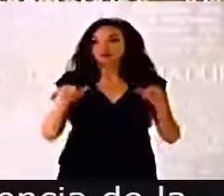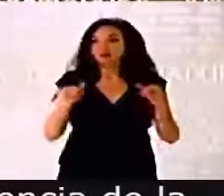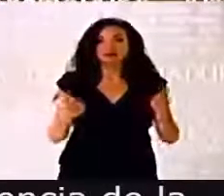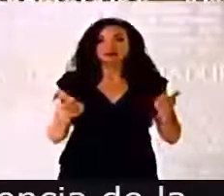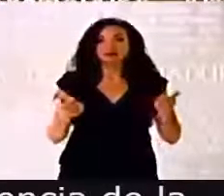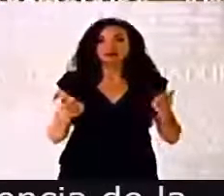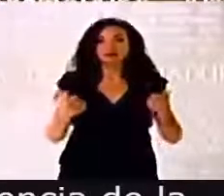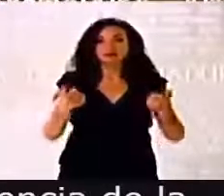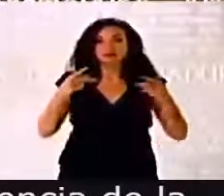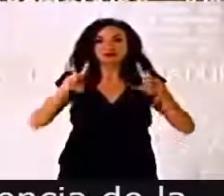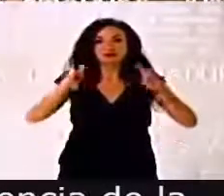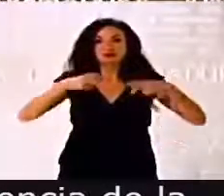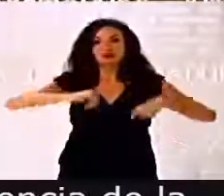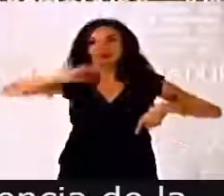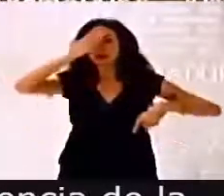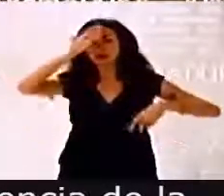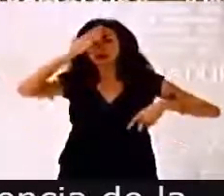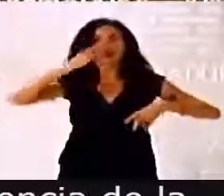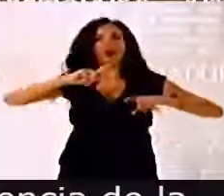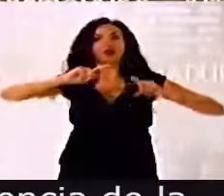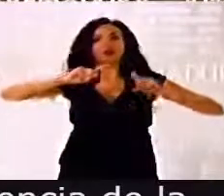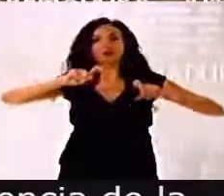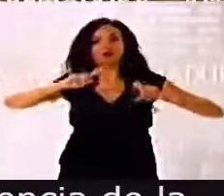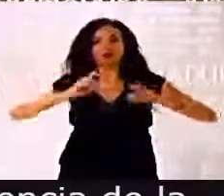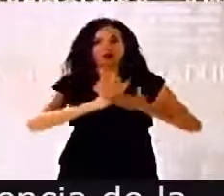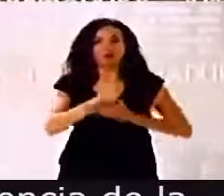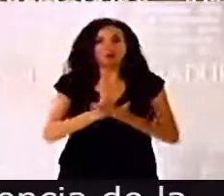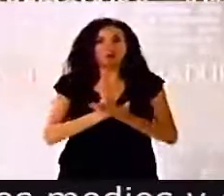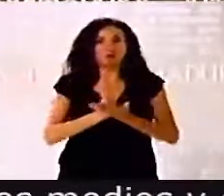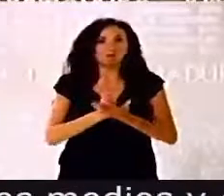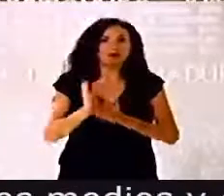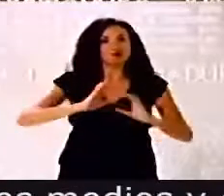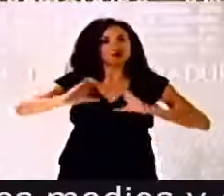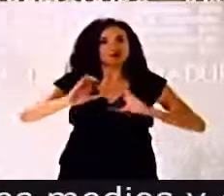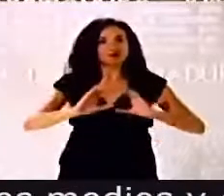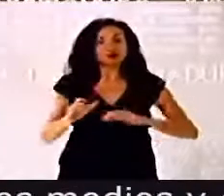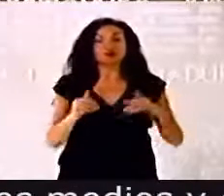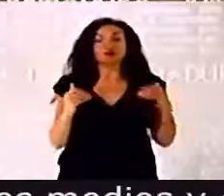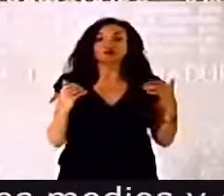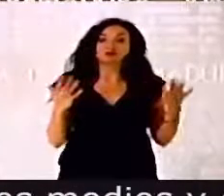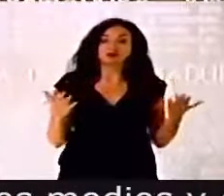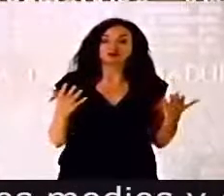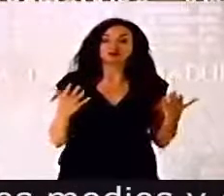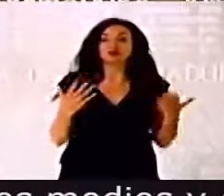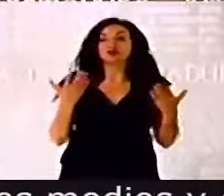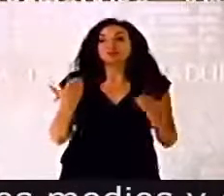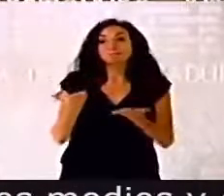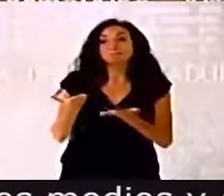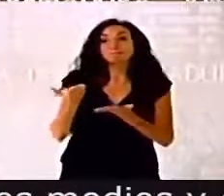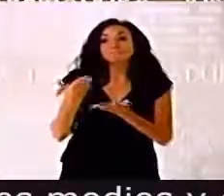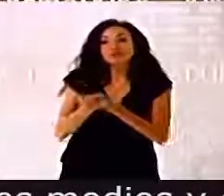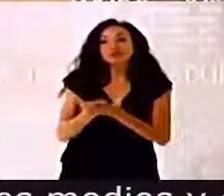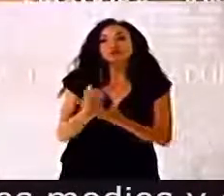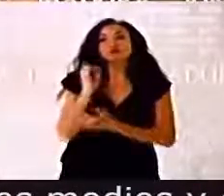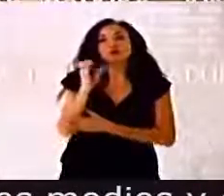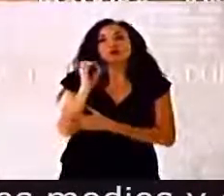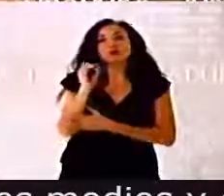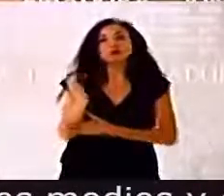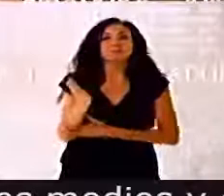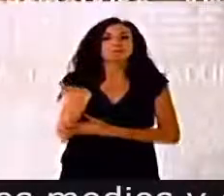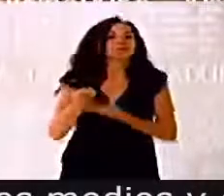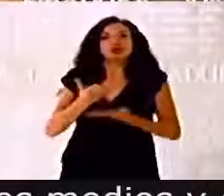es lógico, y también es una prioridad de la agenda del Gobierno. Por eso la consejera ha solicitado la comparecencia a petición propia, es decir, que este